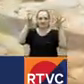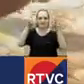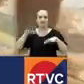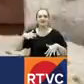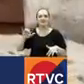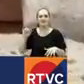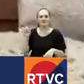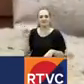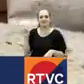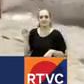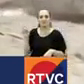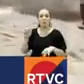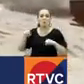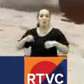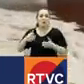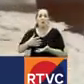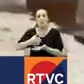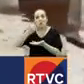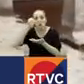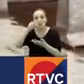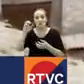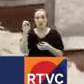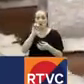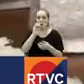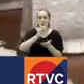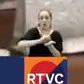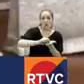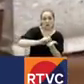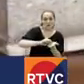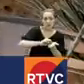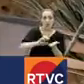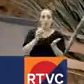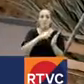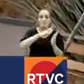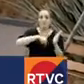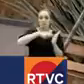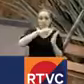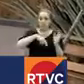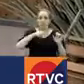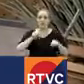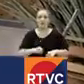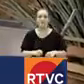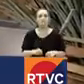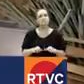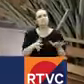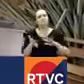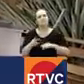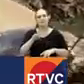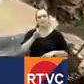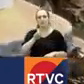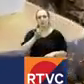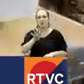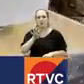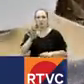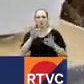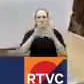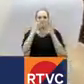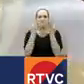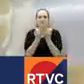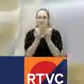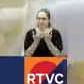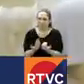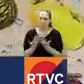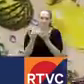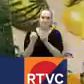para ser usada en bolsas, hojas de escribir o hasta pintar en óleo. Son más de 144 familias que se beneficiarían con